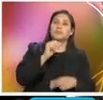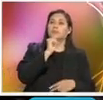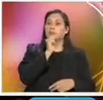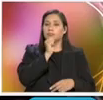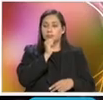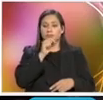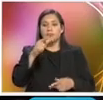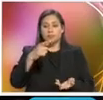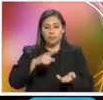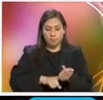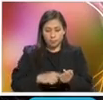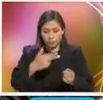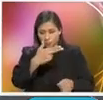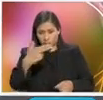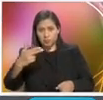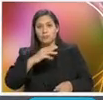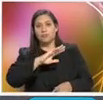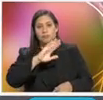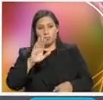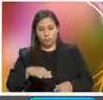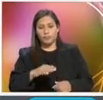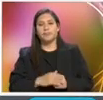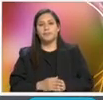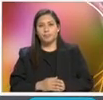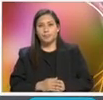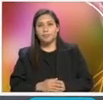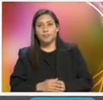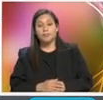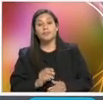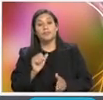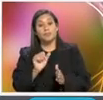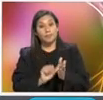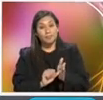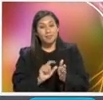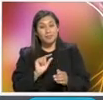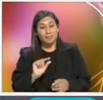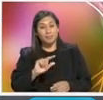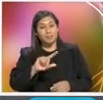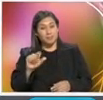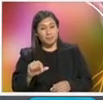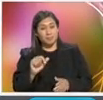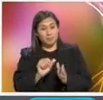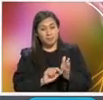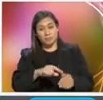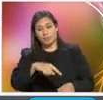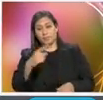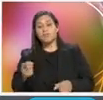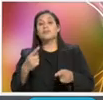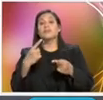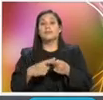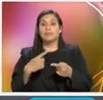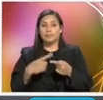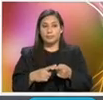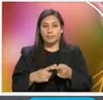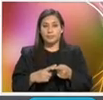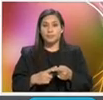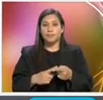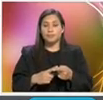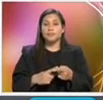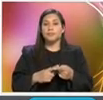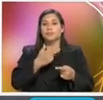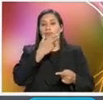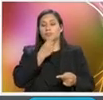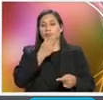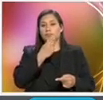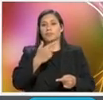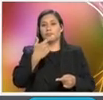la encontraron muerta. Y a los poquitos meses después, le tocó a Jim Morrison,